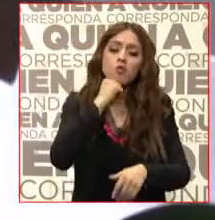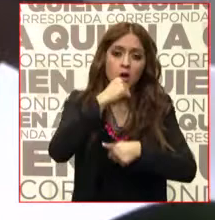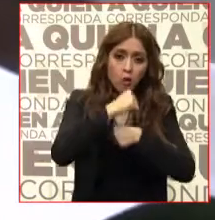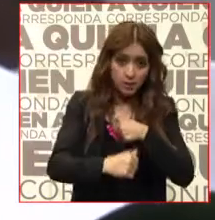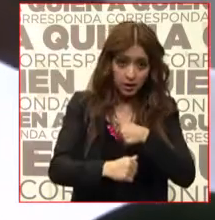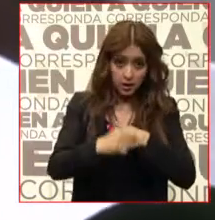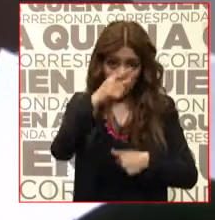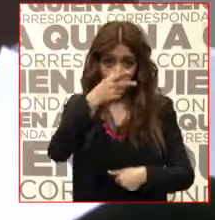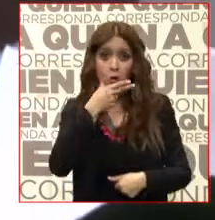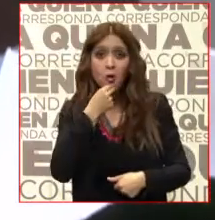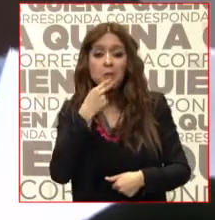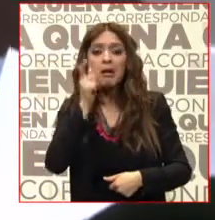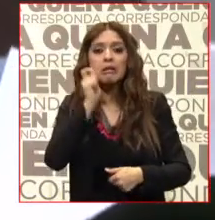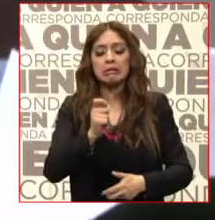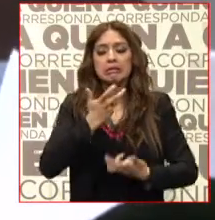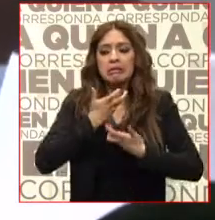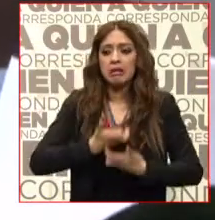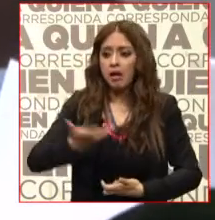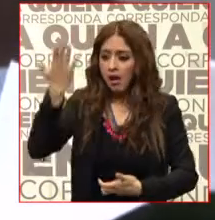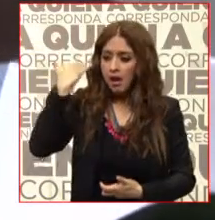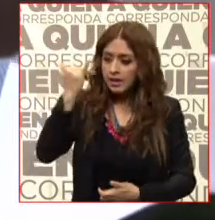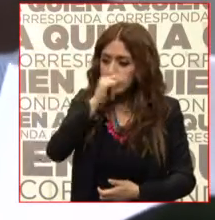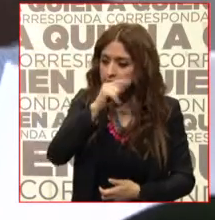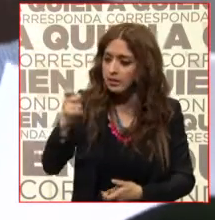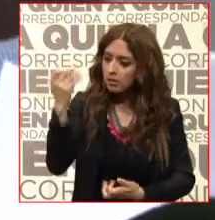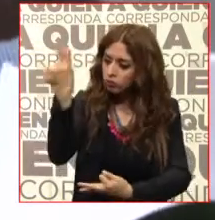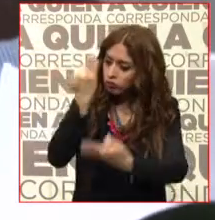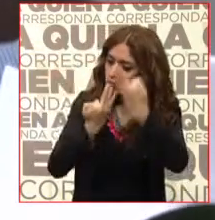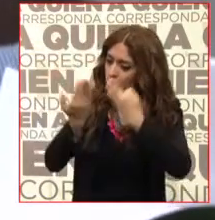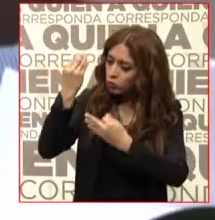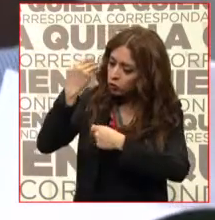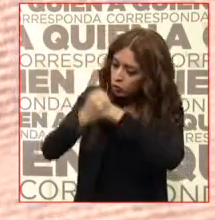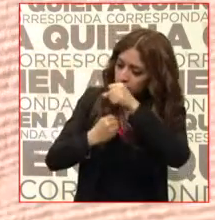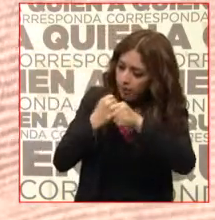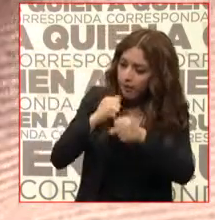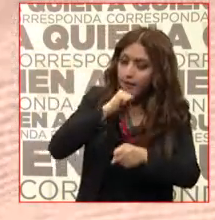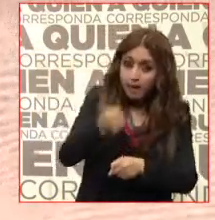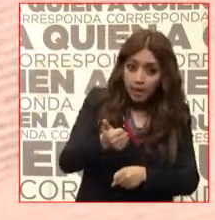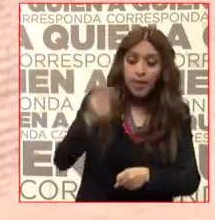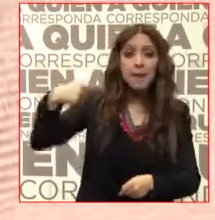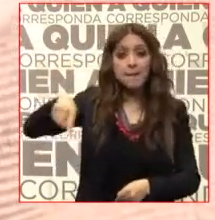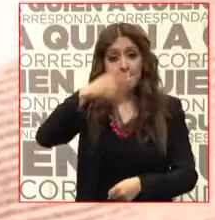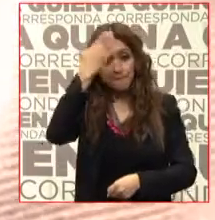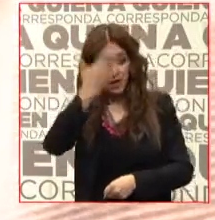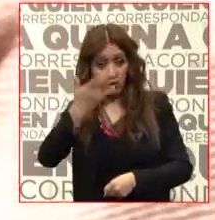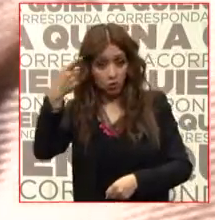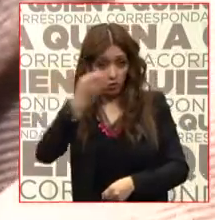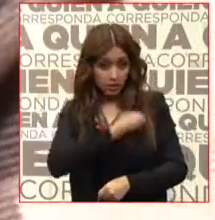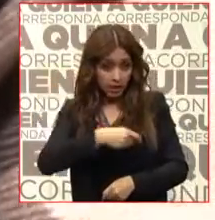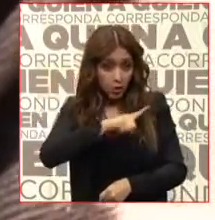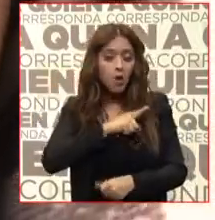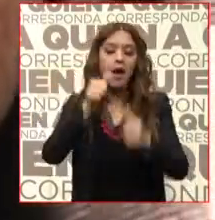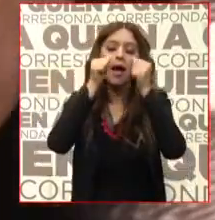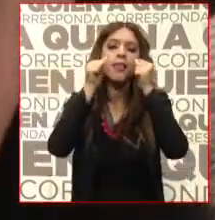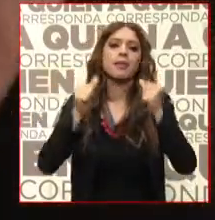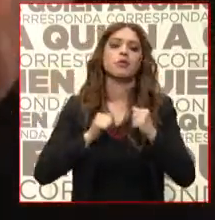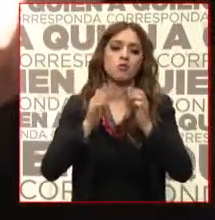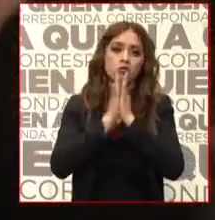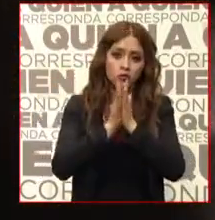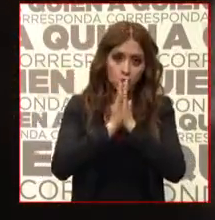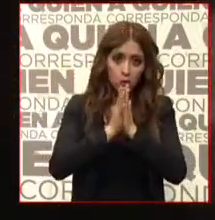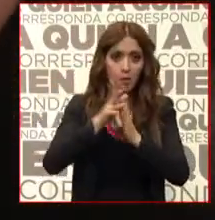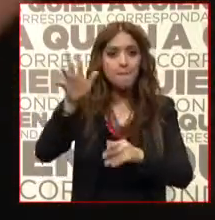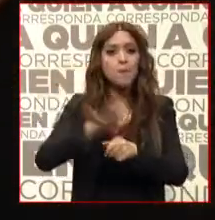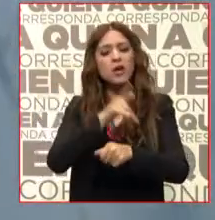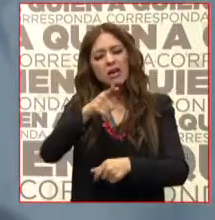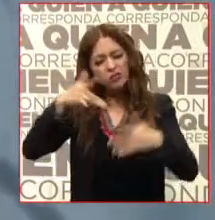quien se dijo decepcionado del servicio que le ha brindado el Seguro Social desde hace años, pidió a las autoridades de salud lo escuchen y atiendan, ya que no